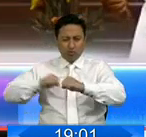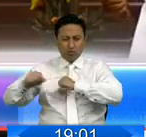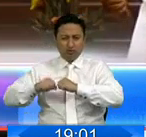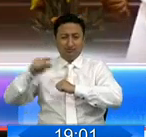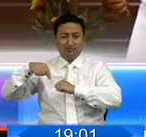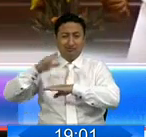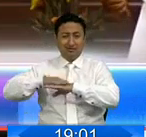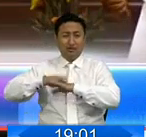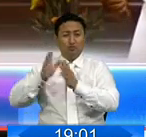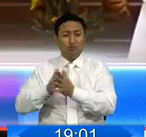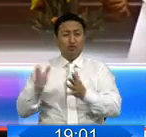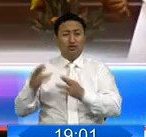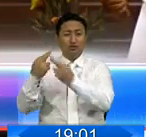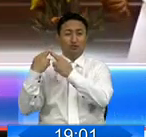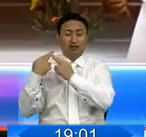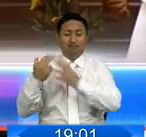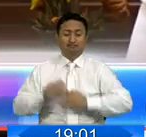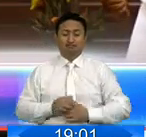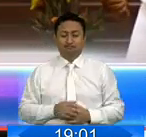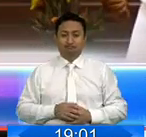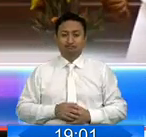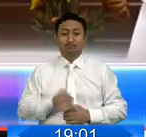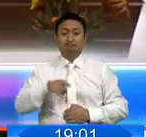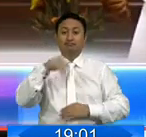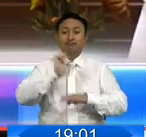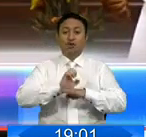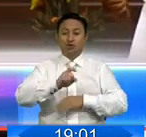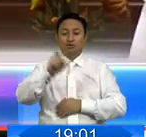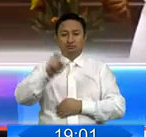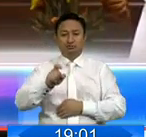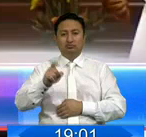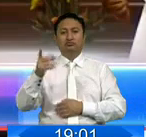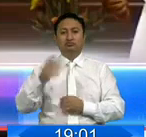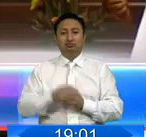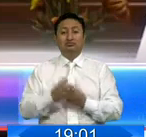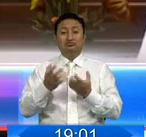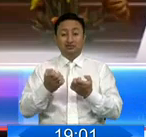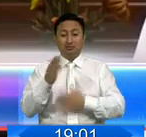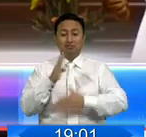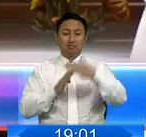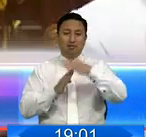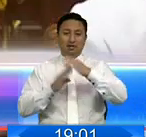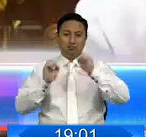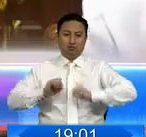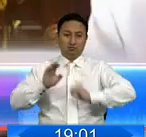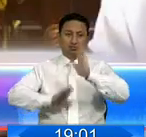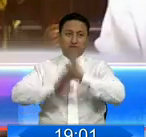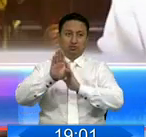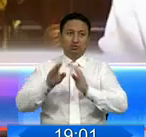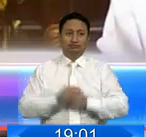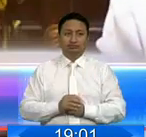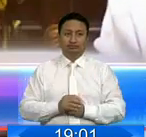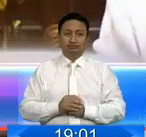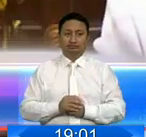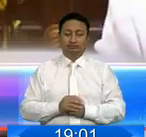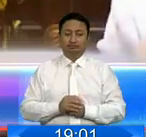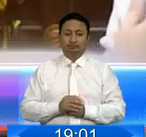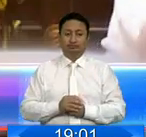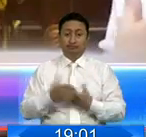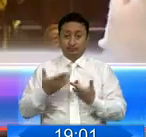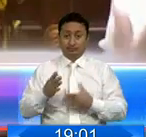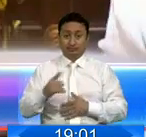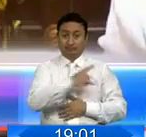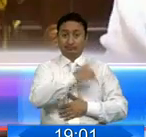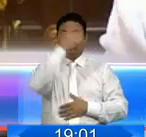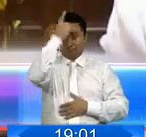grandes responsabilidades que me encargó. El país quiere y necesita paz para avanzar. Esta decisión la toma María Alejandra